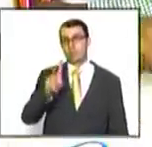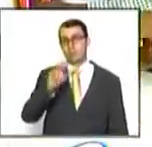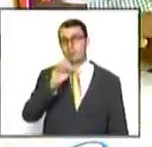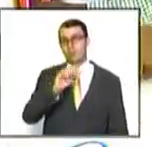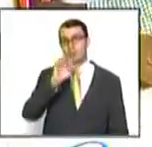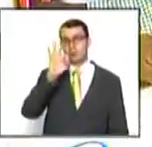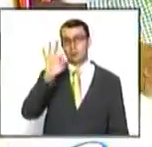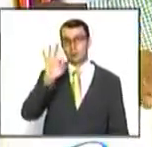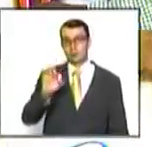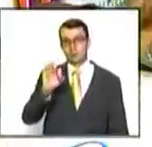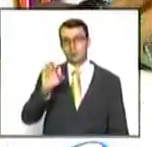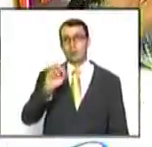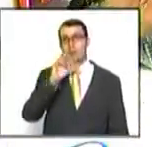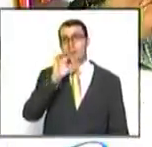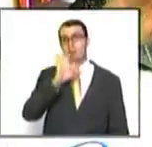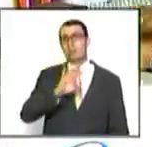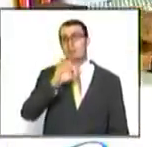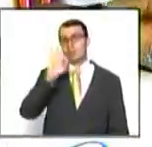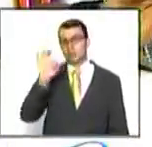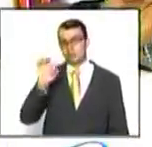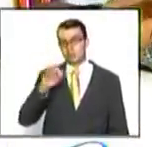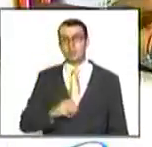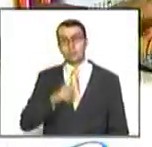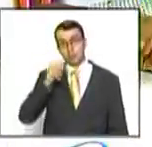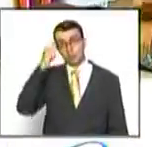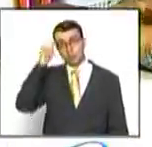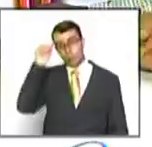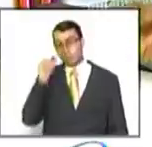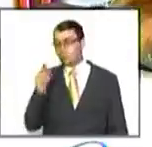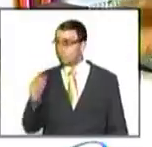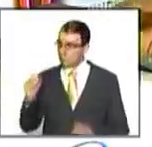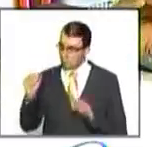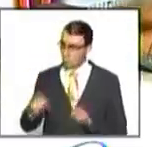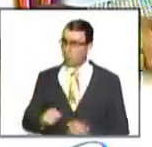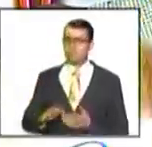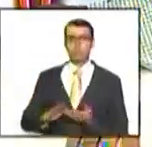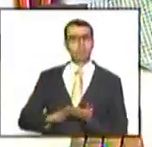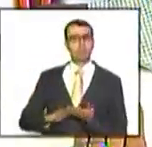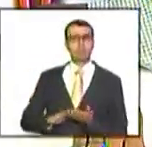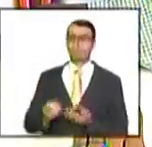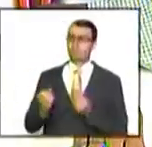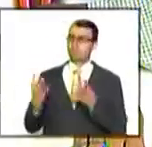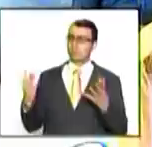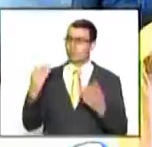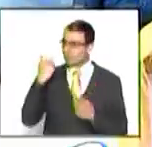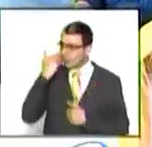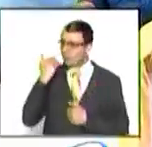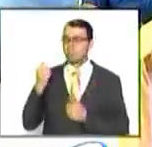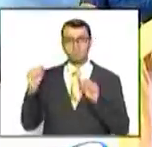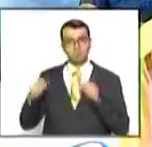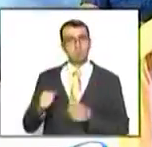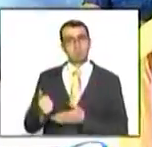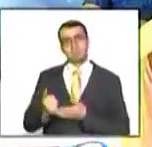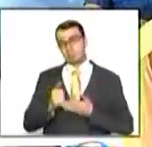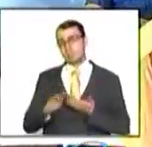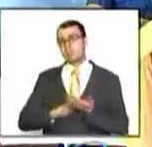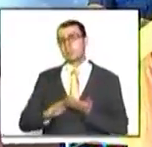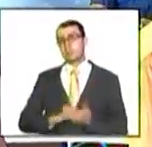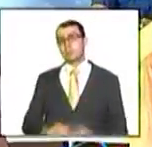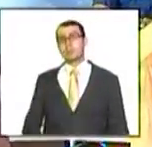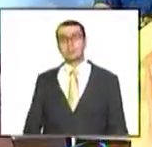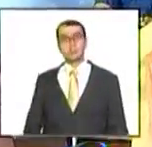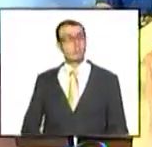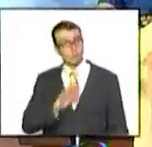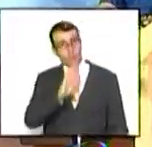321-642-0838. No se les olvide que hay posibilidades terapéuticas para múltiples enfermedades. Y a todos ustedes, muchas gracias por compartir